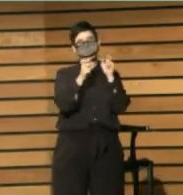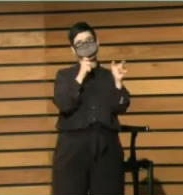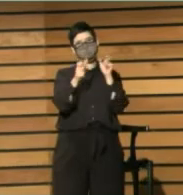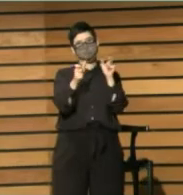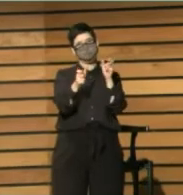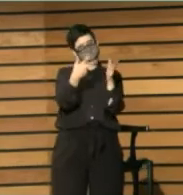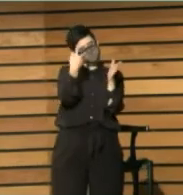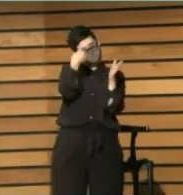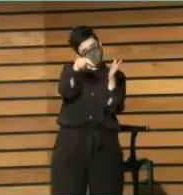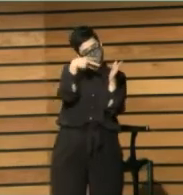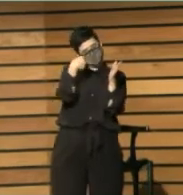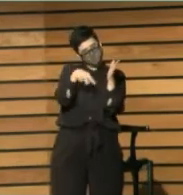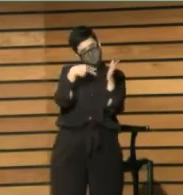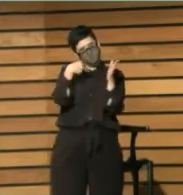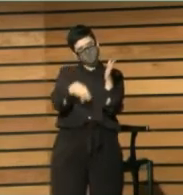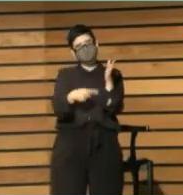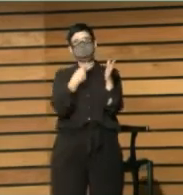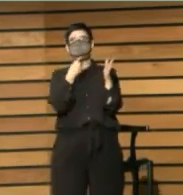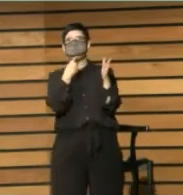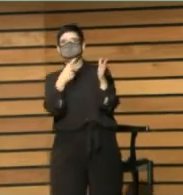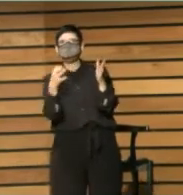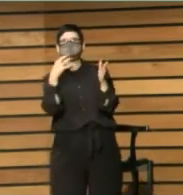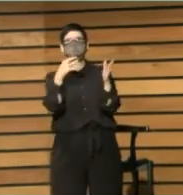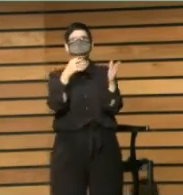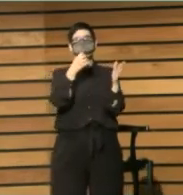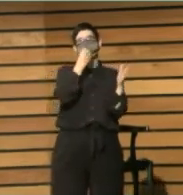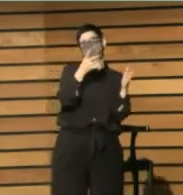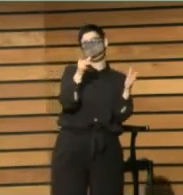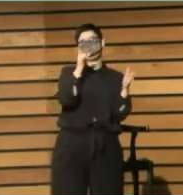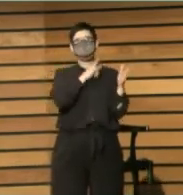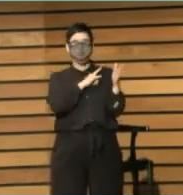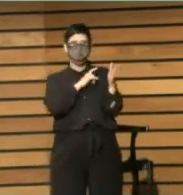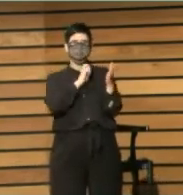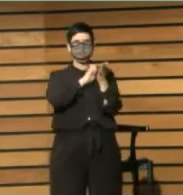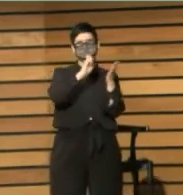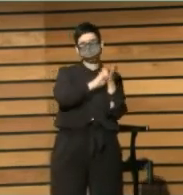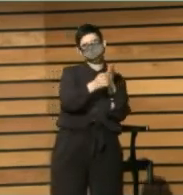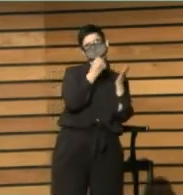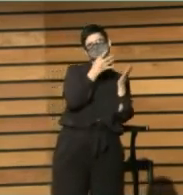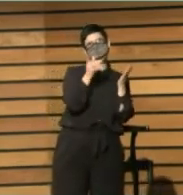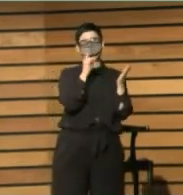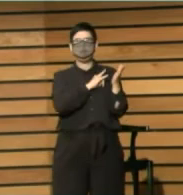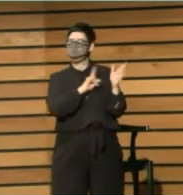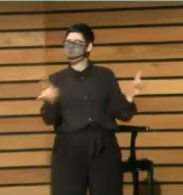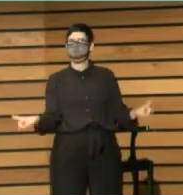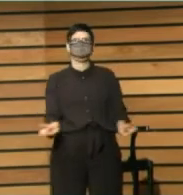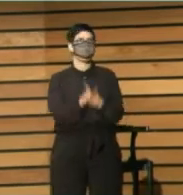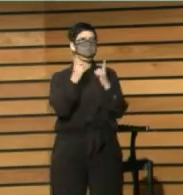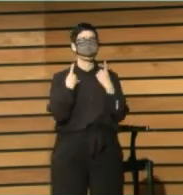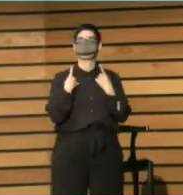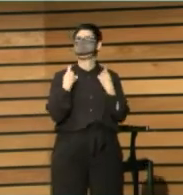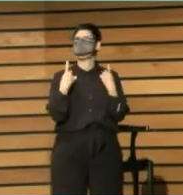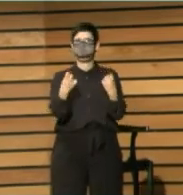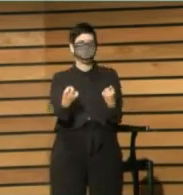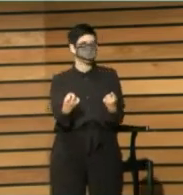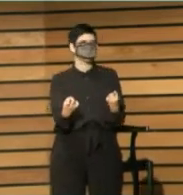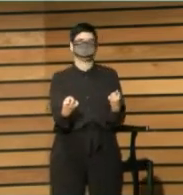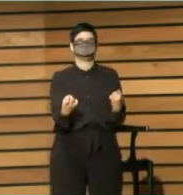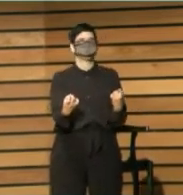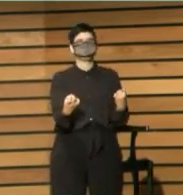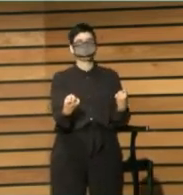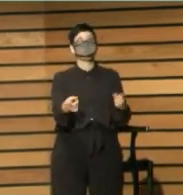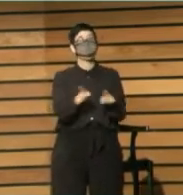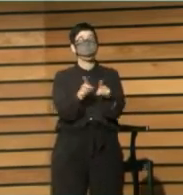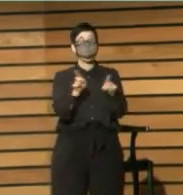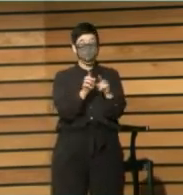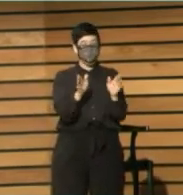dichas o escritas, bien dichas o mal dichas, bien escritas o mal escritas. No había libros hasta